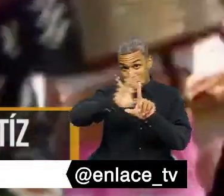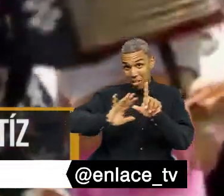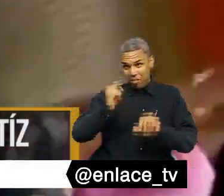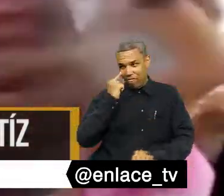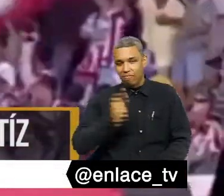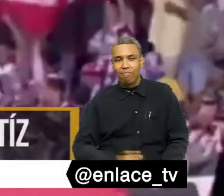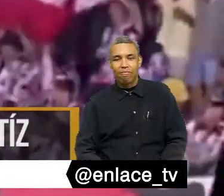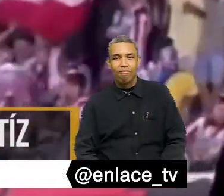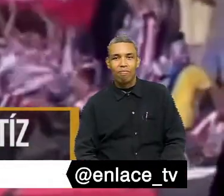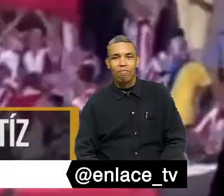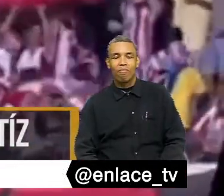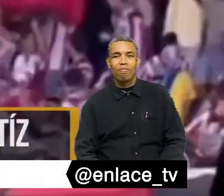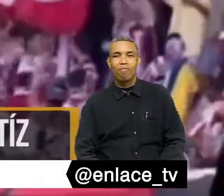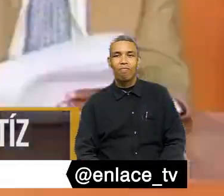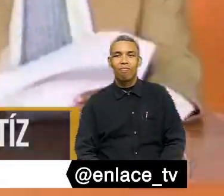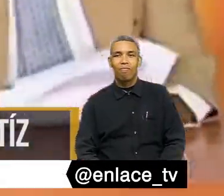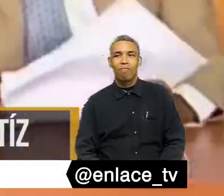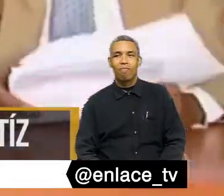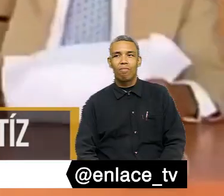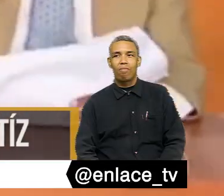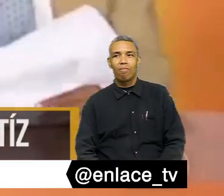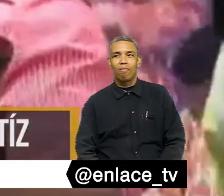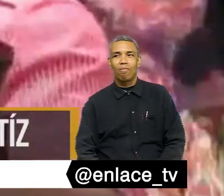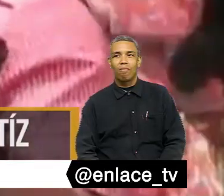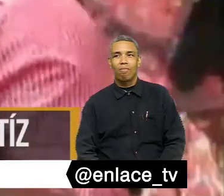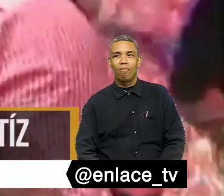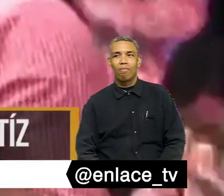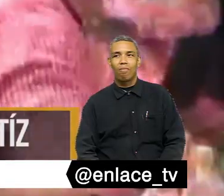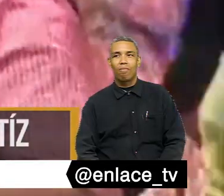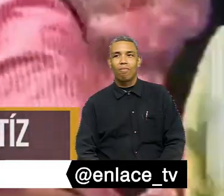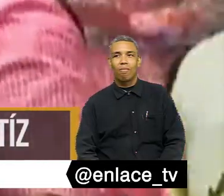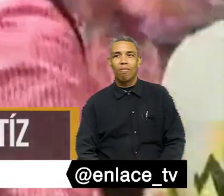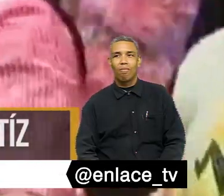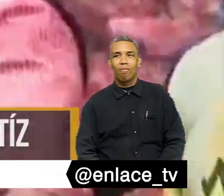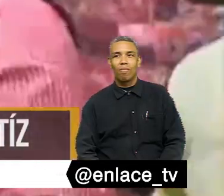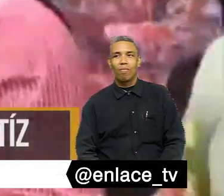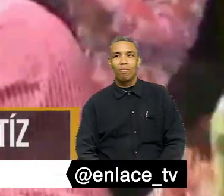nuevo compacto que estará muy pronto en las discotiendas y plataformas digitales de música.